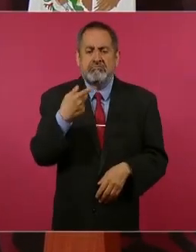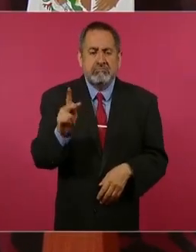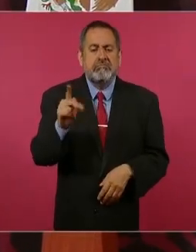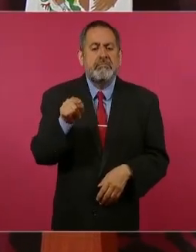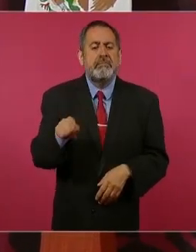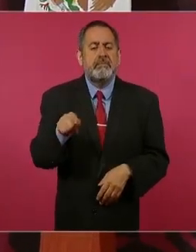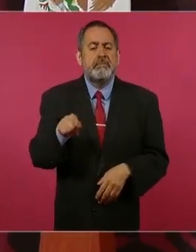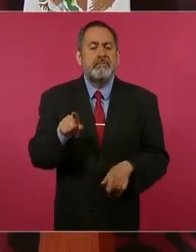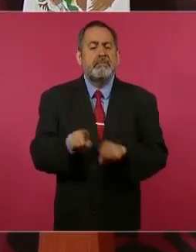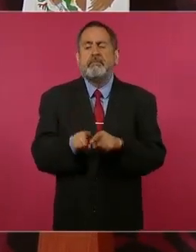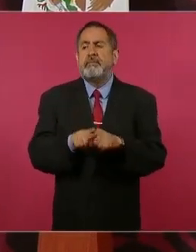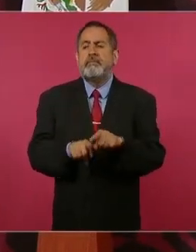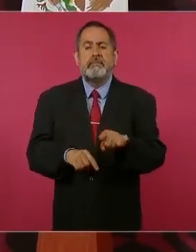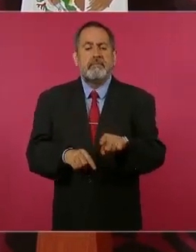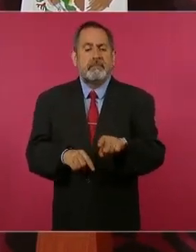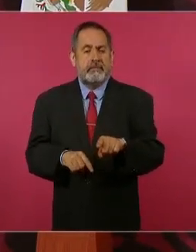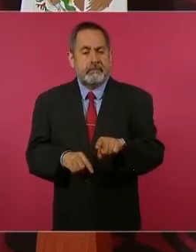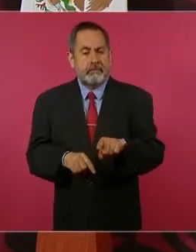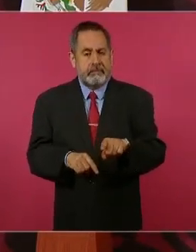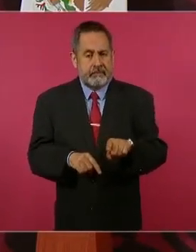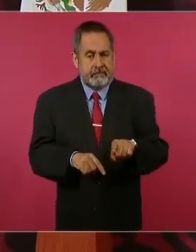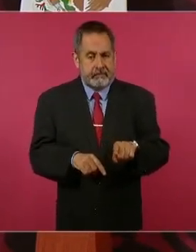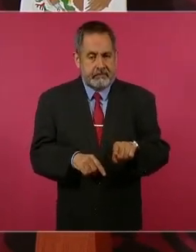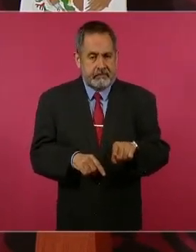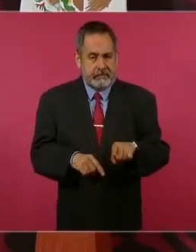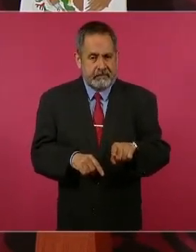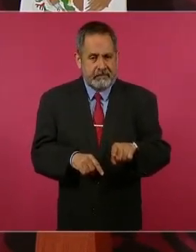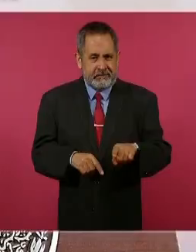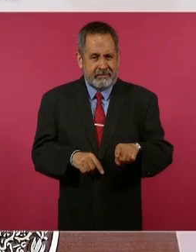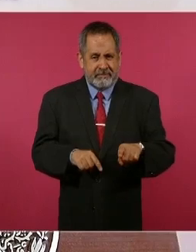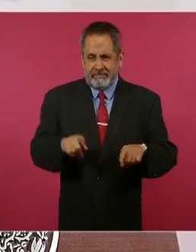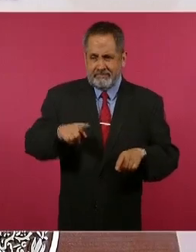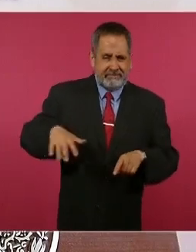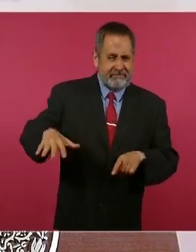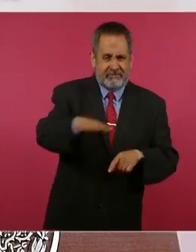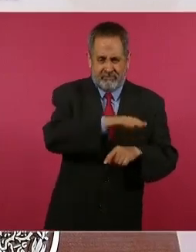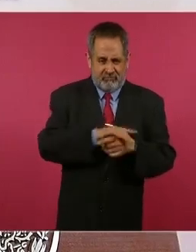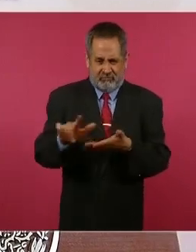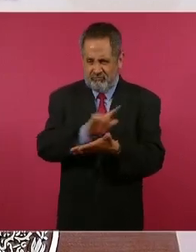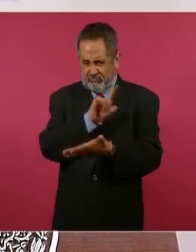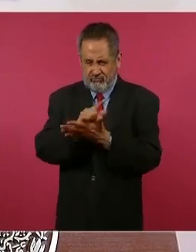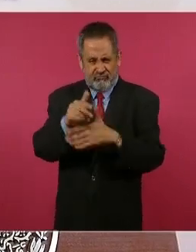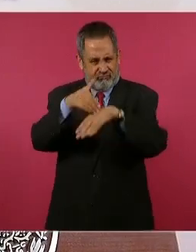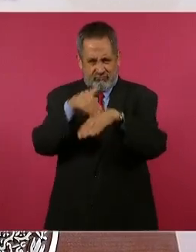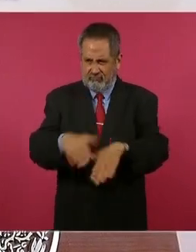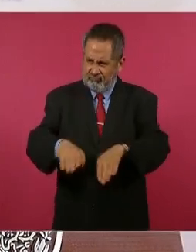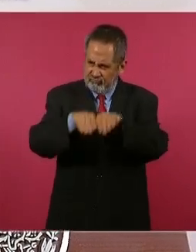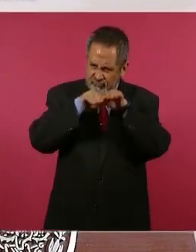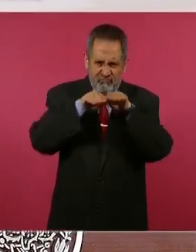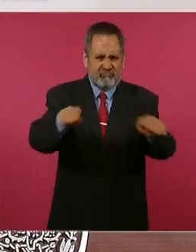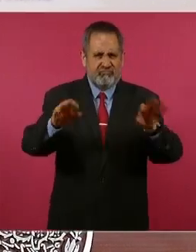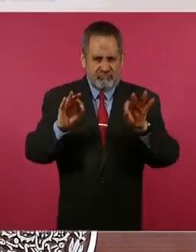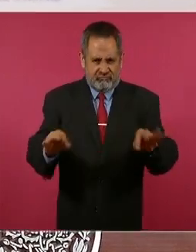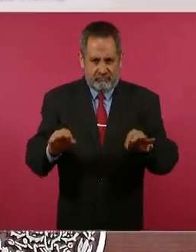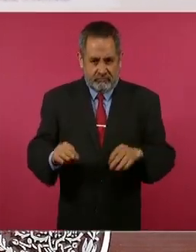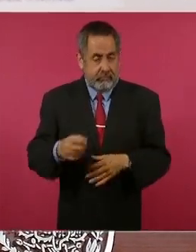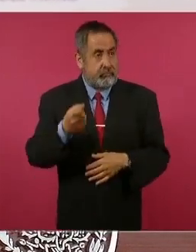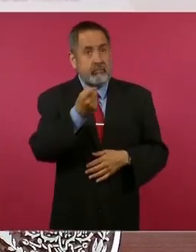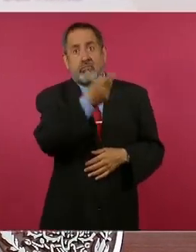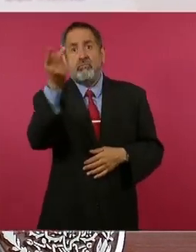como se trata de que haya un verdadero Estado de derecho, que es lo que quieren los